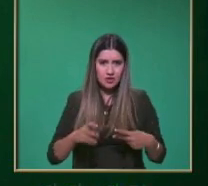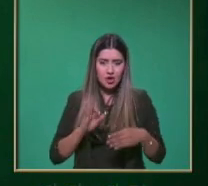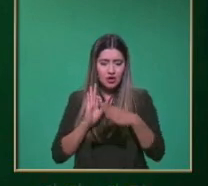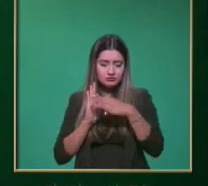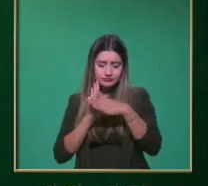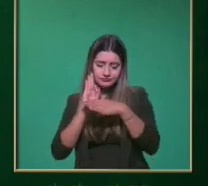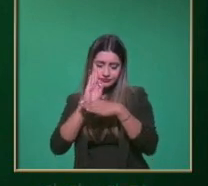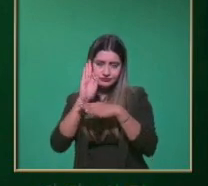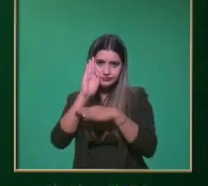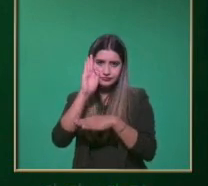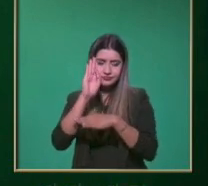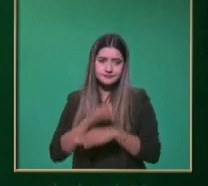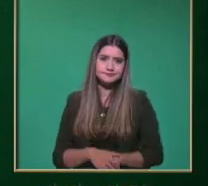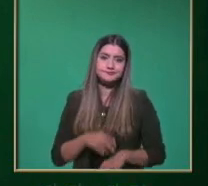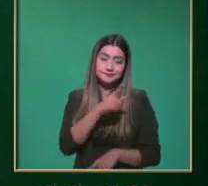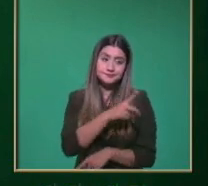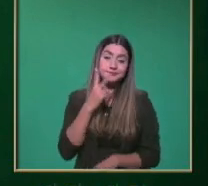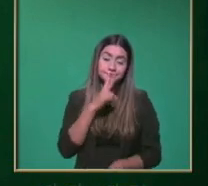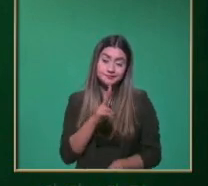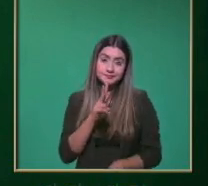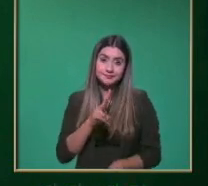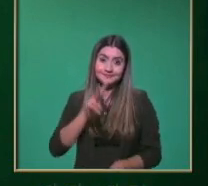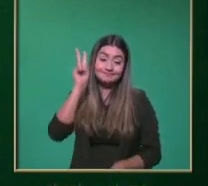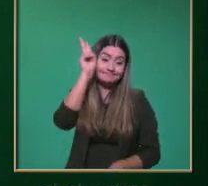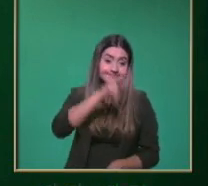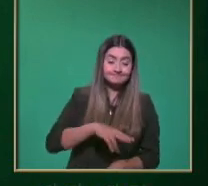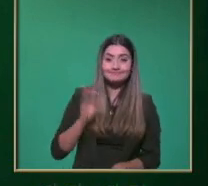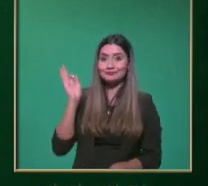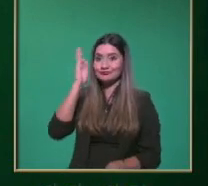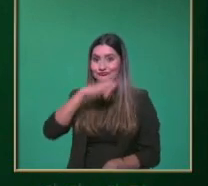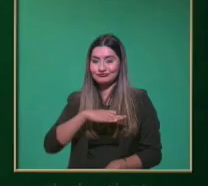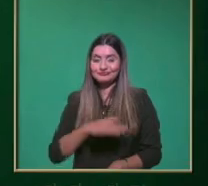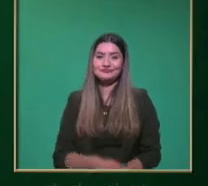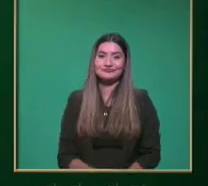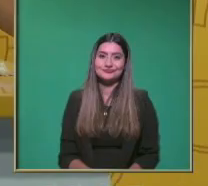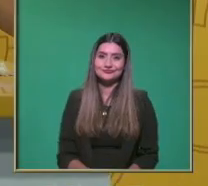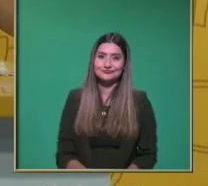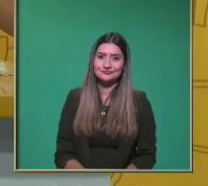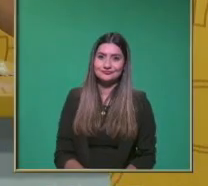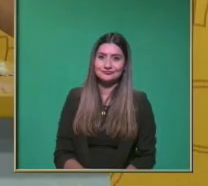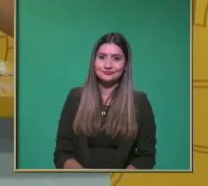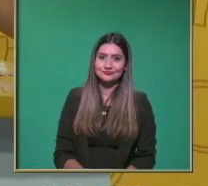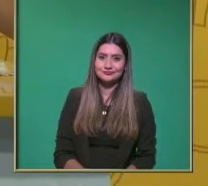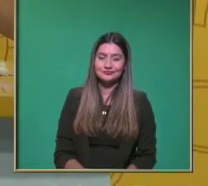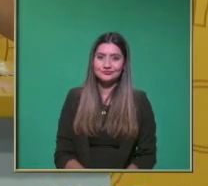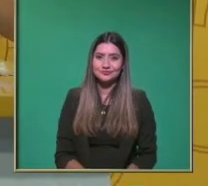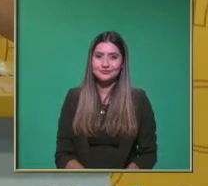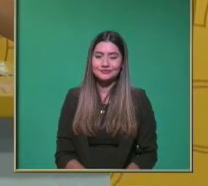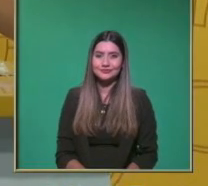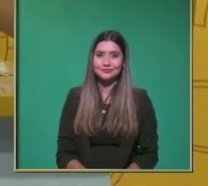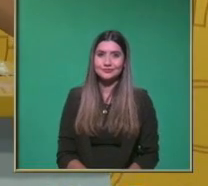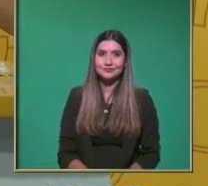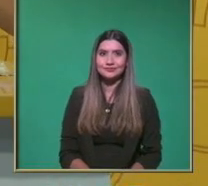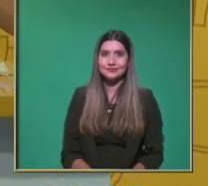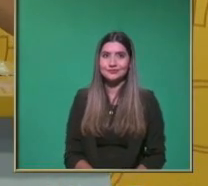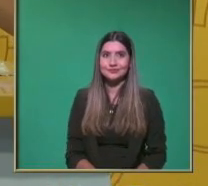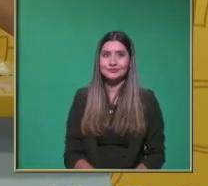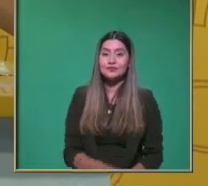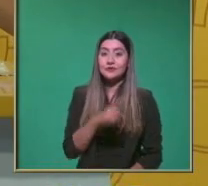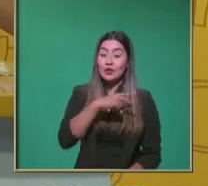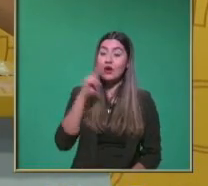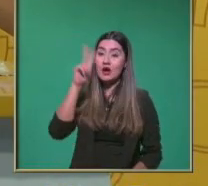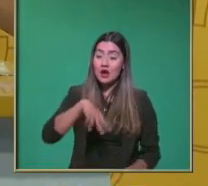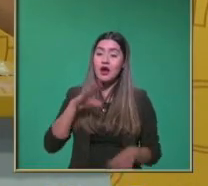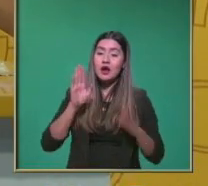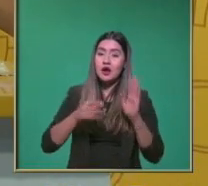la realidad de la fantasía. La realidad, se perdió el niño. Y claro que se pierden los niños, ¿verdad? Por eso hay que cuidarnos bien y